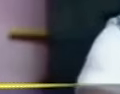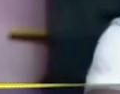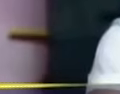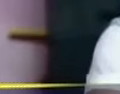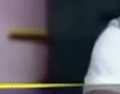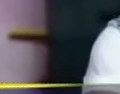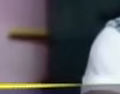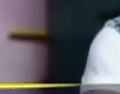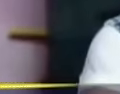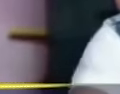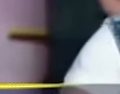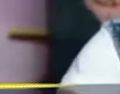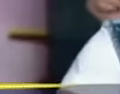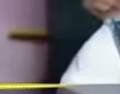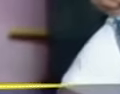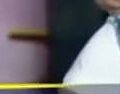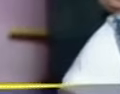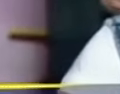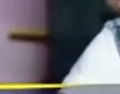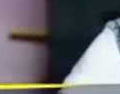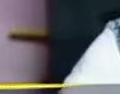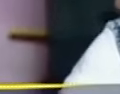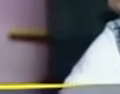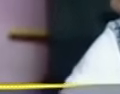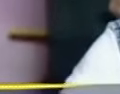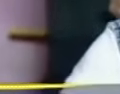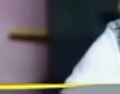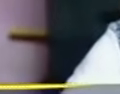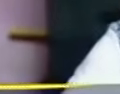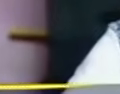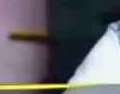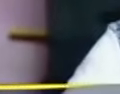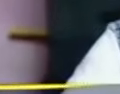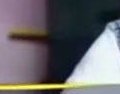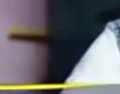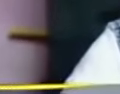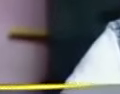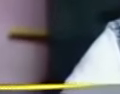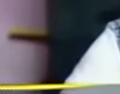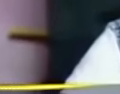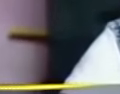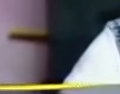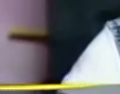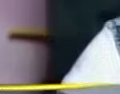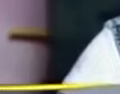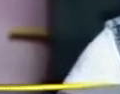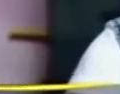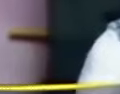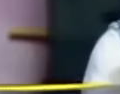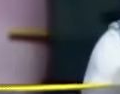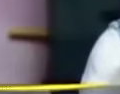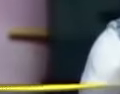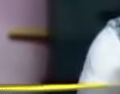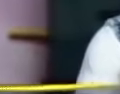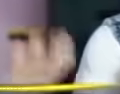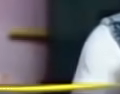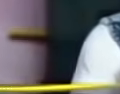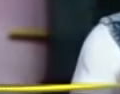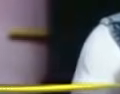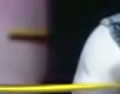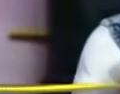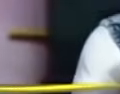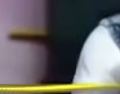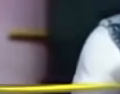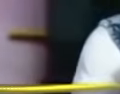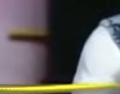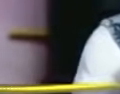la infraestructura deportiva en la comunidad, pero que también tendrá un espacio organizativo, porque la cancha